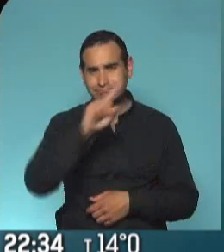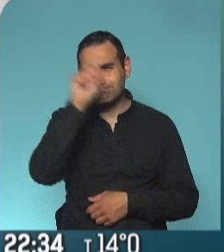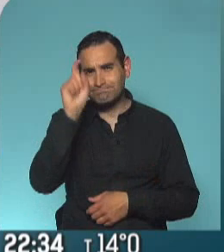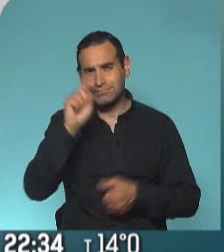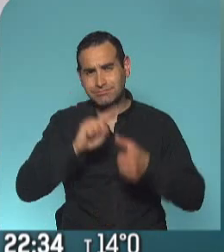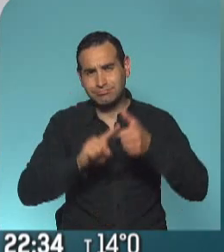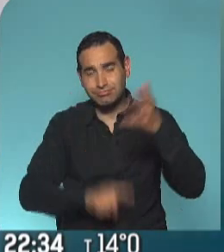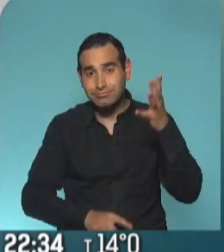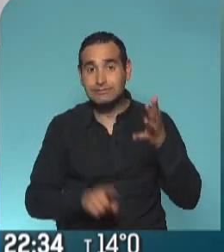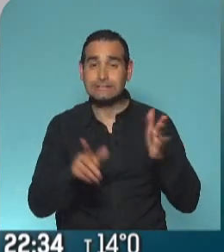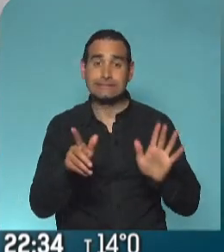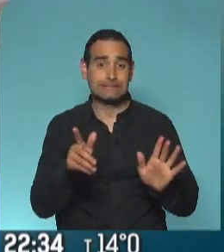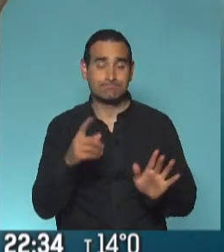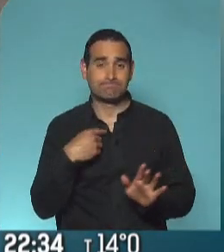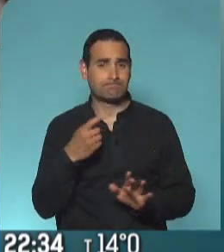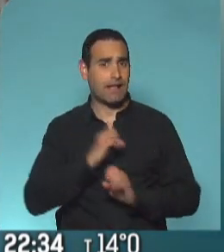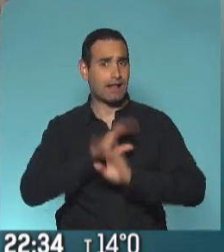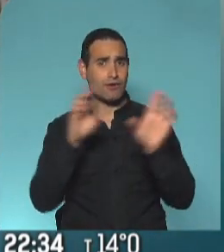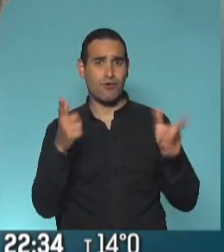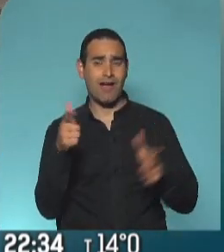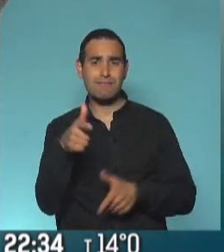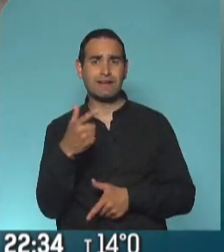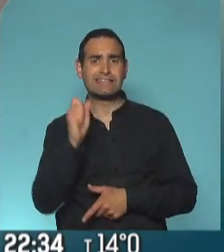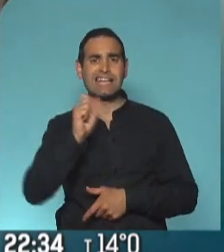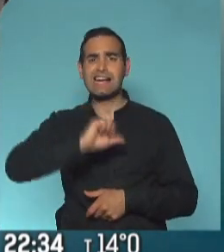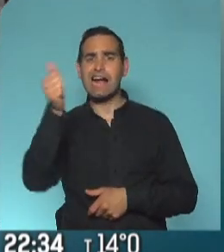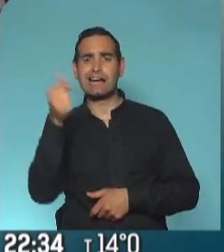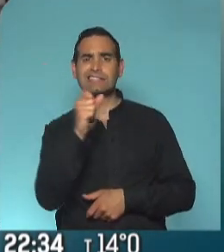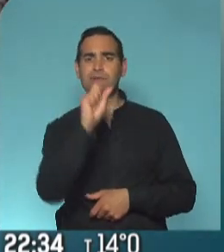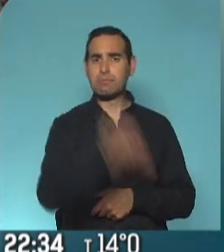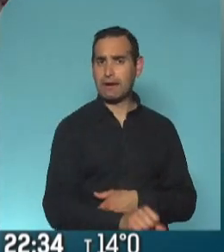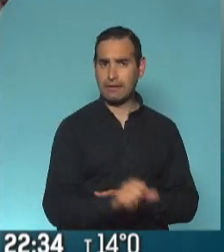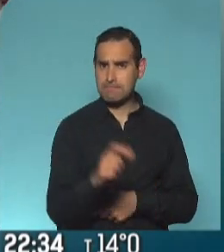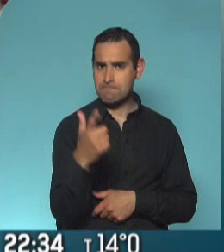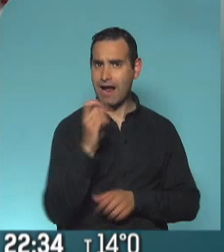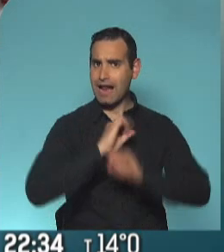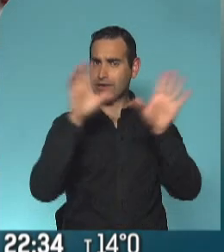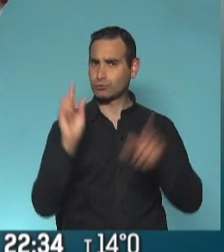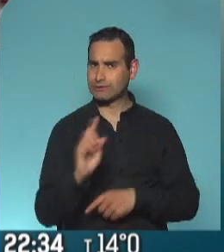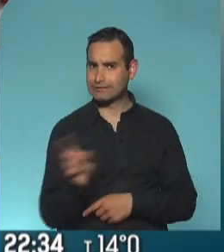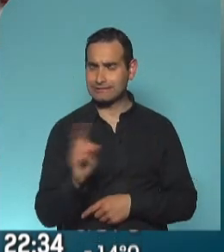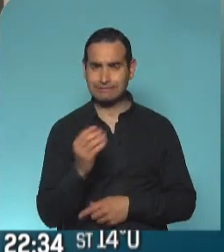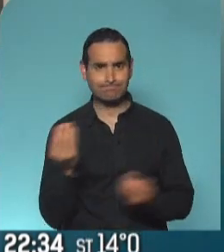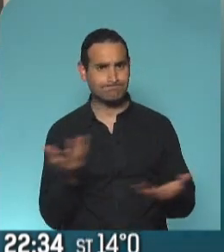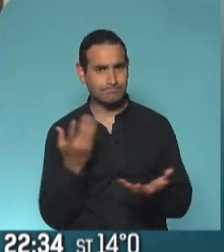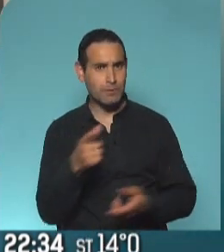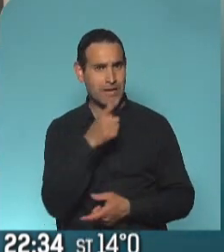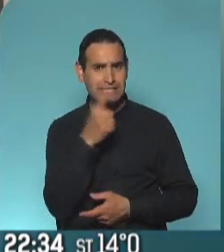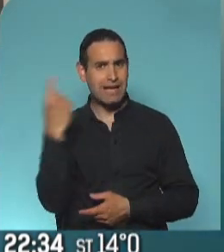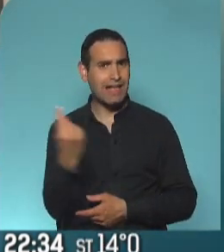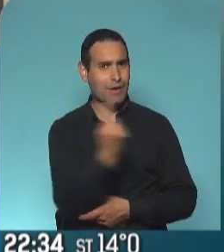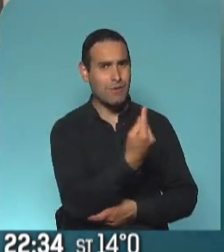y lo que menos claro está, quiénes son los ganadores y los perdedores en esta pulseada, donde me parece que cada uno